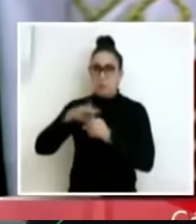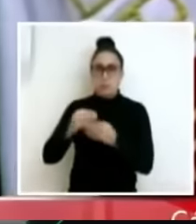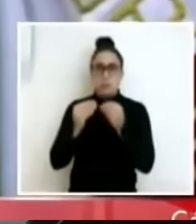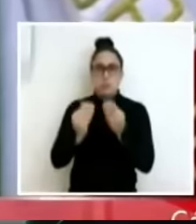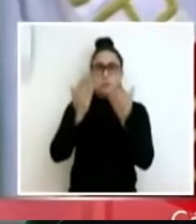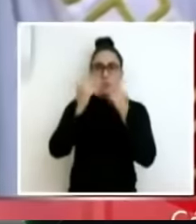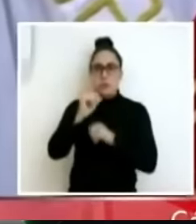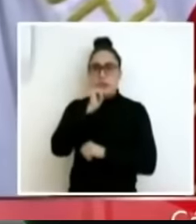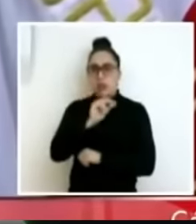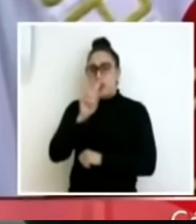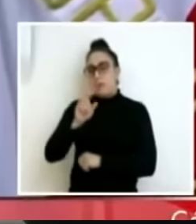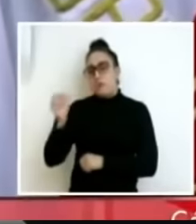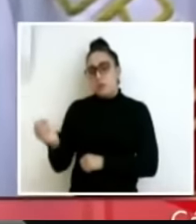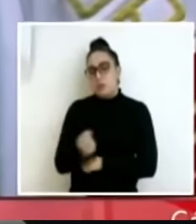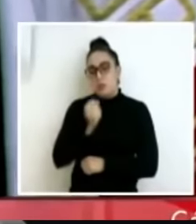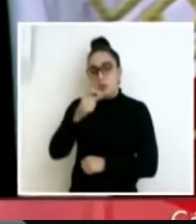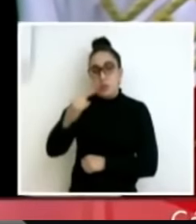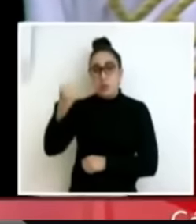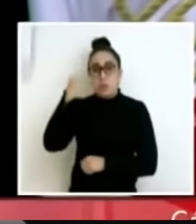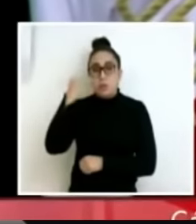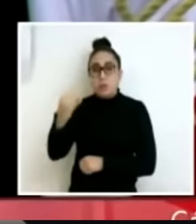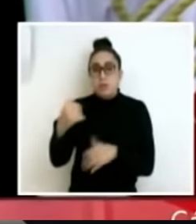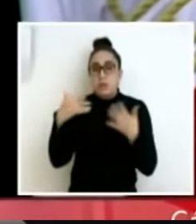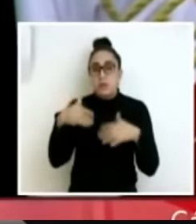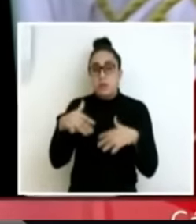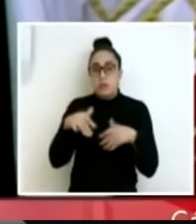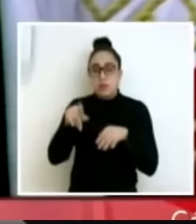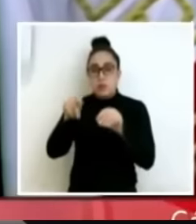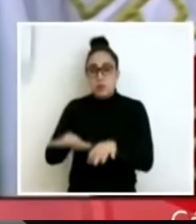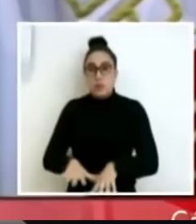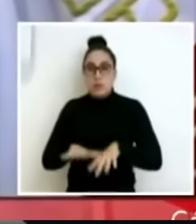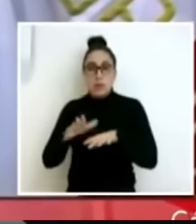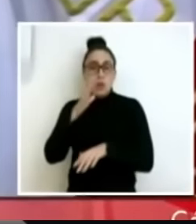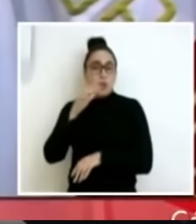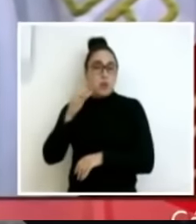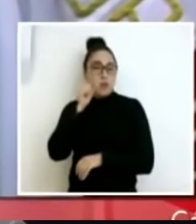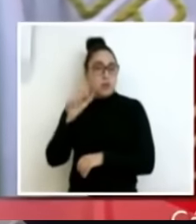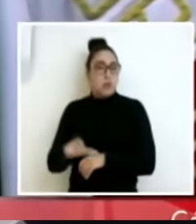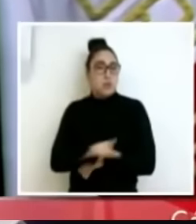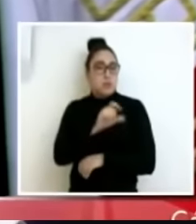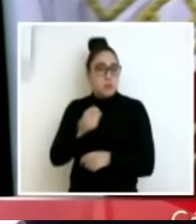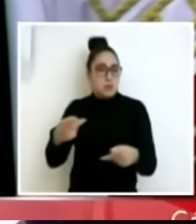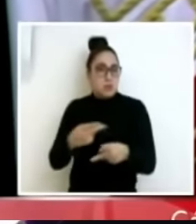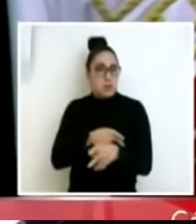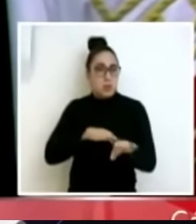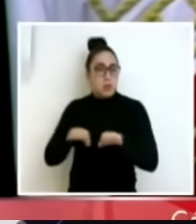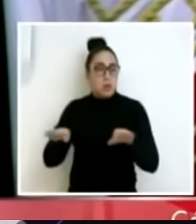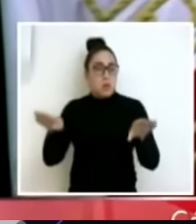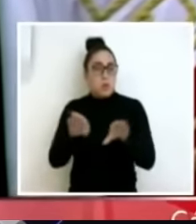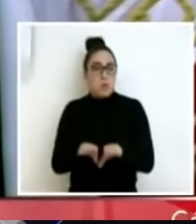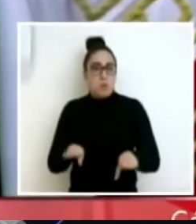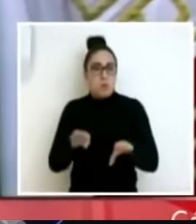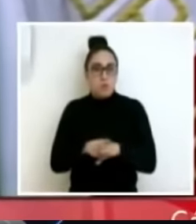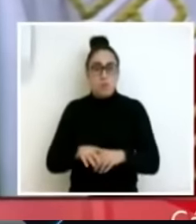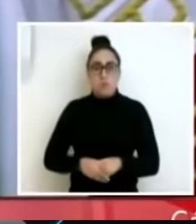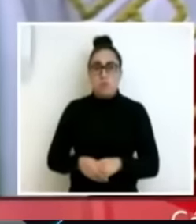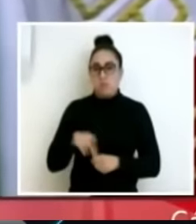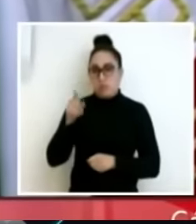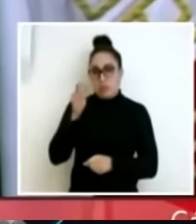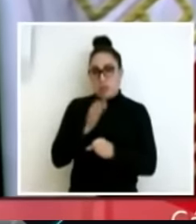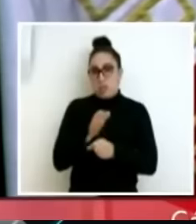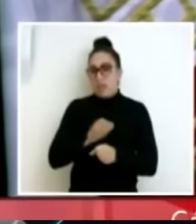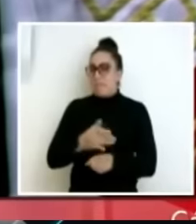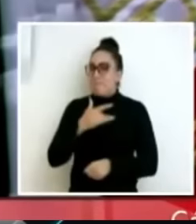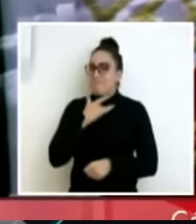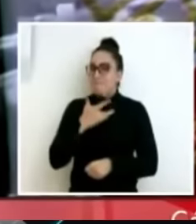hubiera sido de todos nosotros en el Senado de la República. Y son avariciosos también